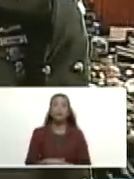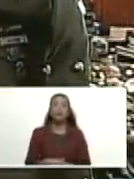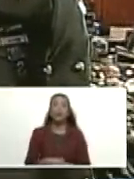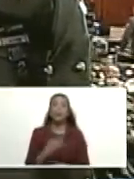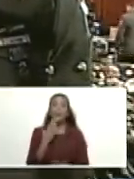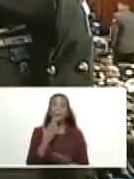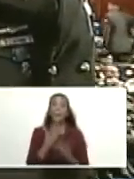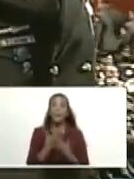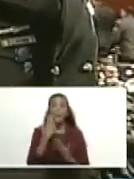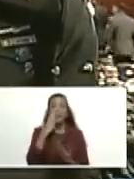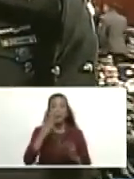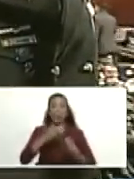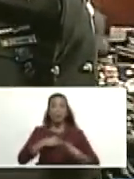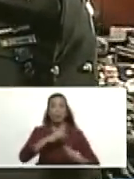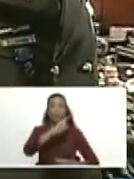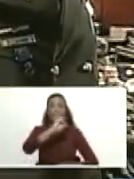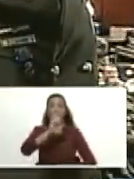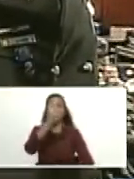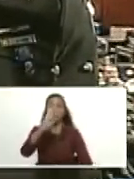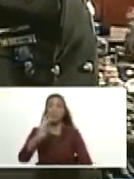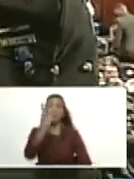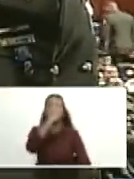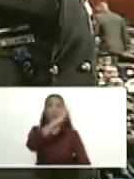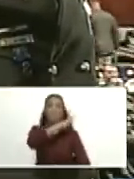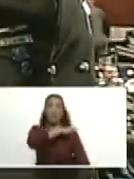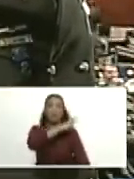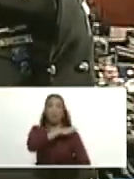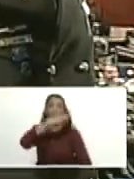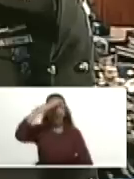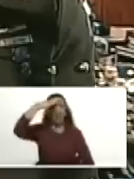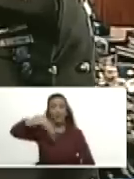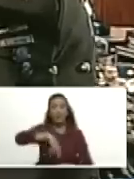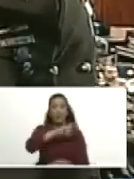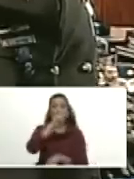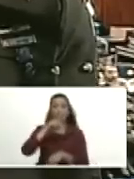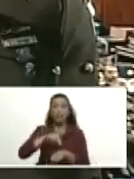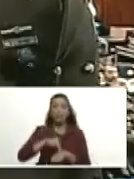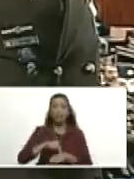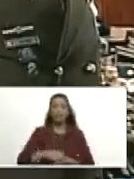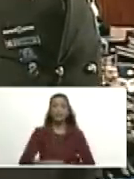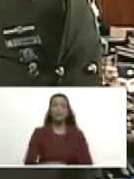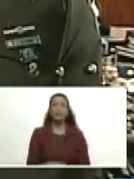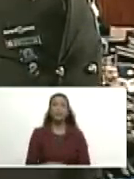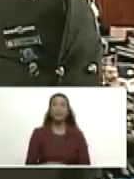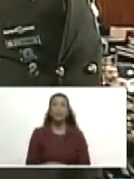para recibir la jerarquía de sargento mayor tercera de la Fuerza Armada Nacional Bolivariana.